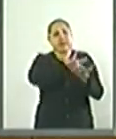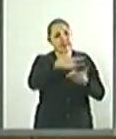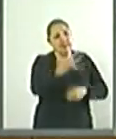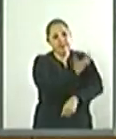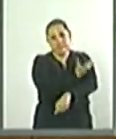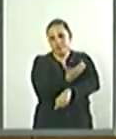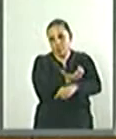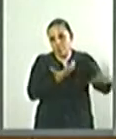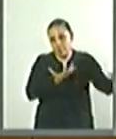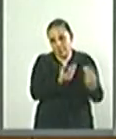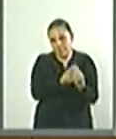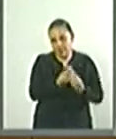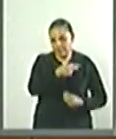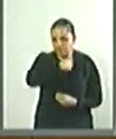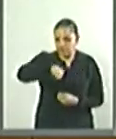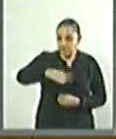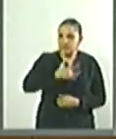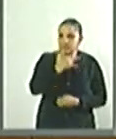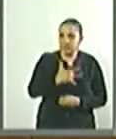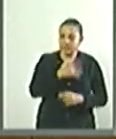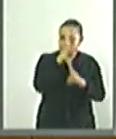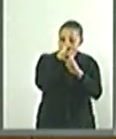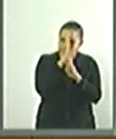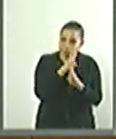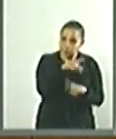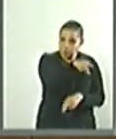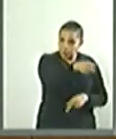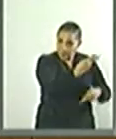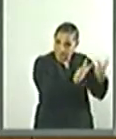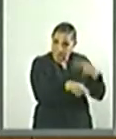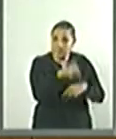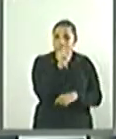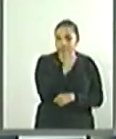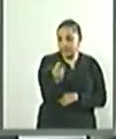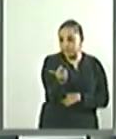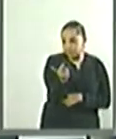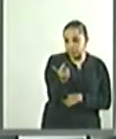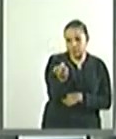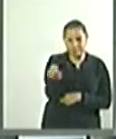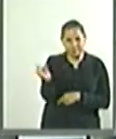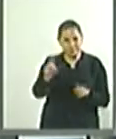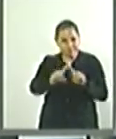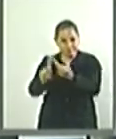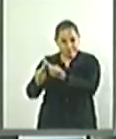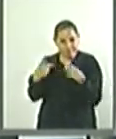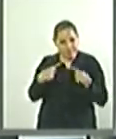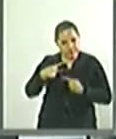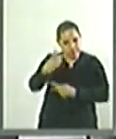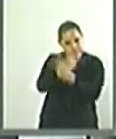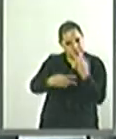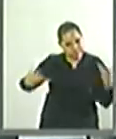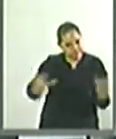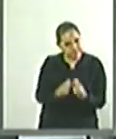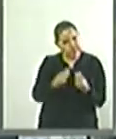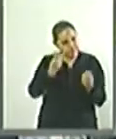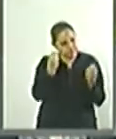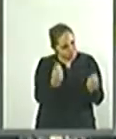para nosotros tenerlo usted y tenerlos a ustedes aquí. Muchas gracias y nuevamente